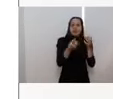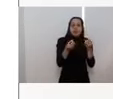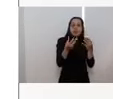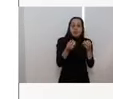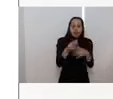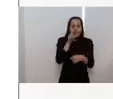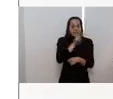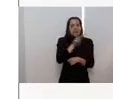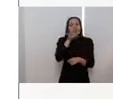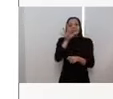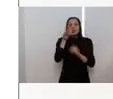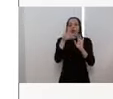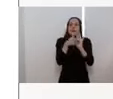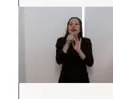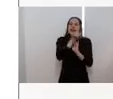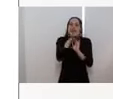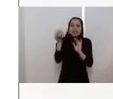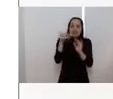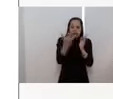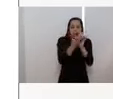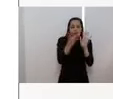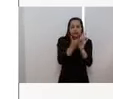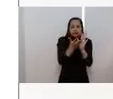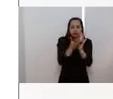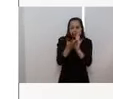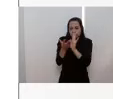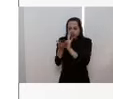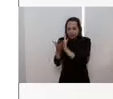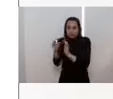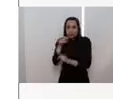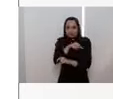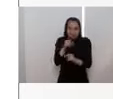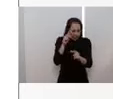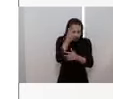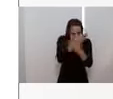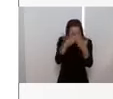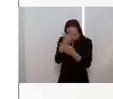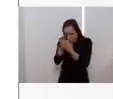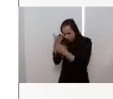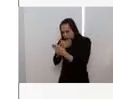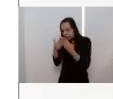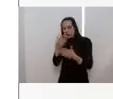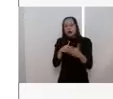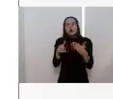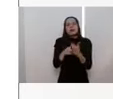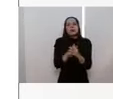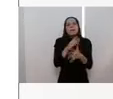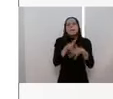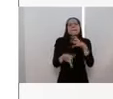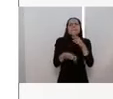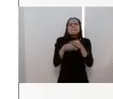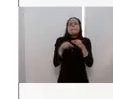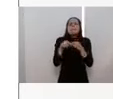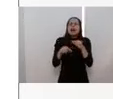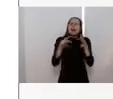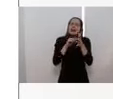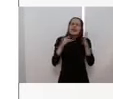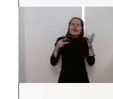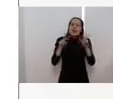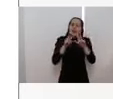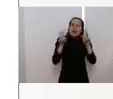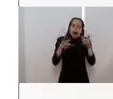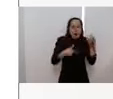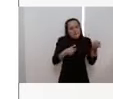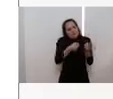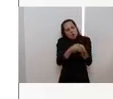mil 695 estudios anatomopatológicos y se reforzó la tecnología en cuanto al